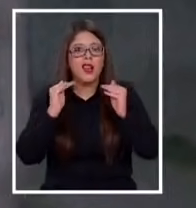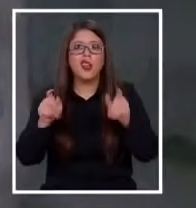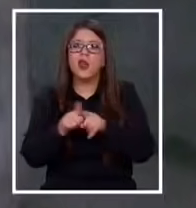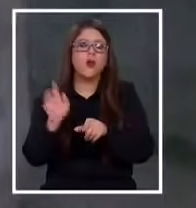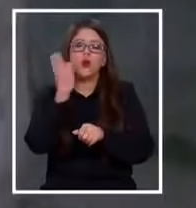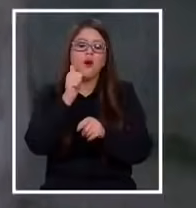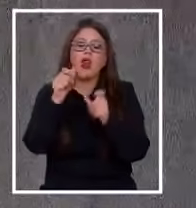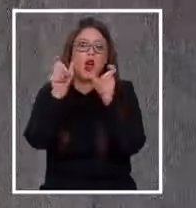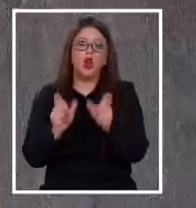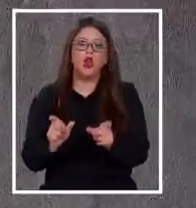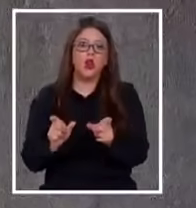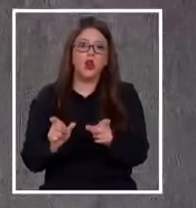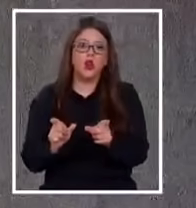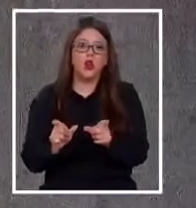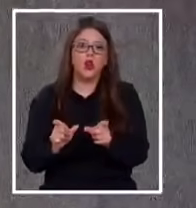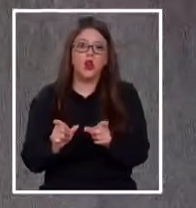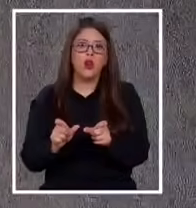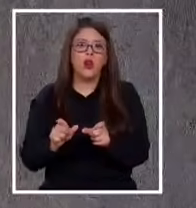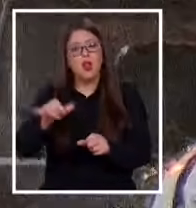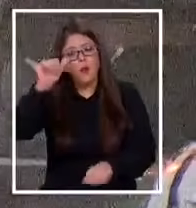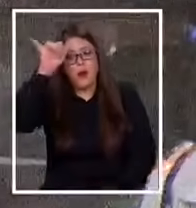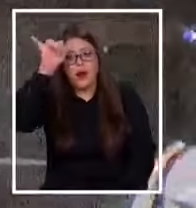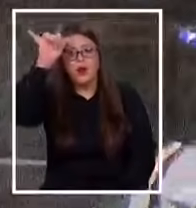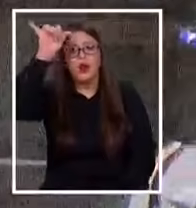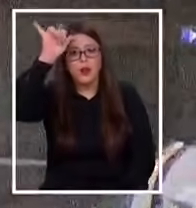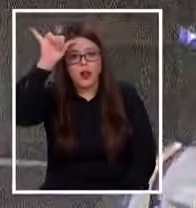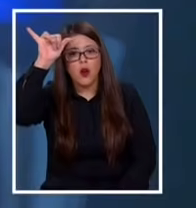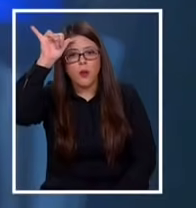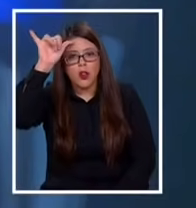de control, que lo perdone,